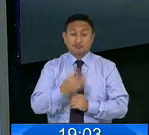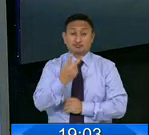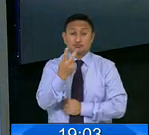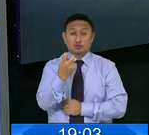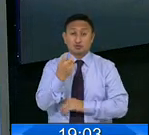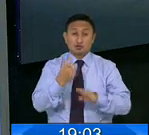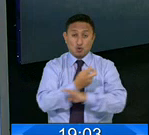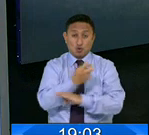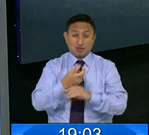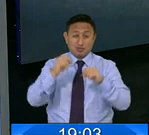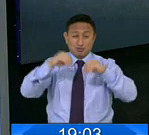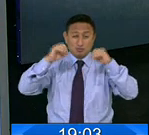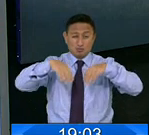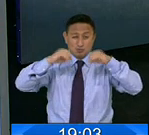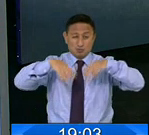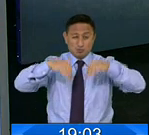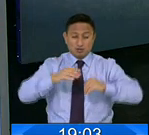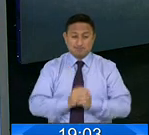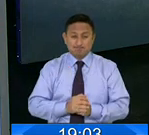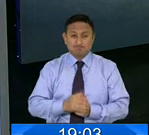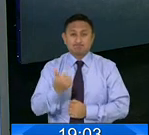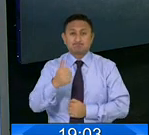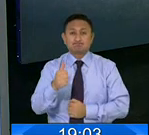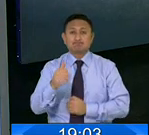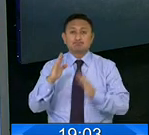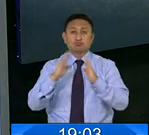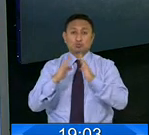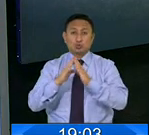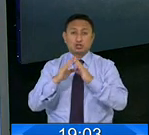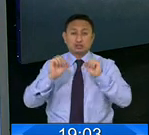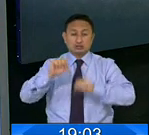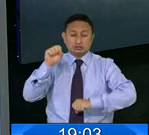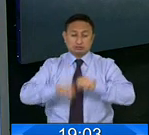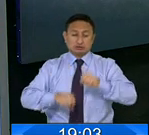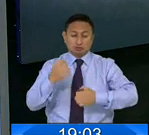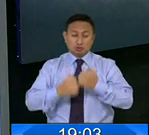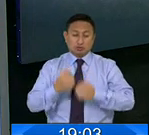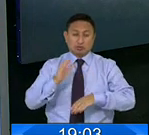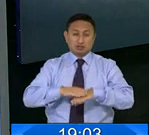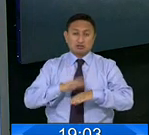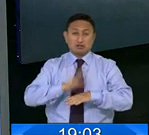12 horas de lluvia. Alrededor de 10 viviendas resultaron afectadas por el